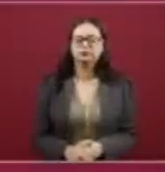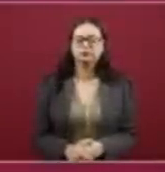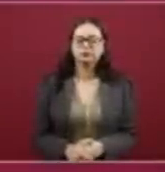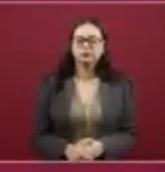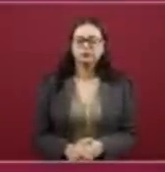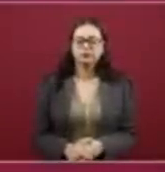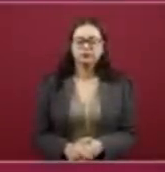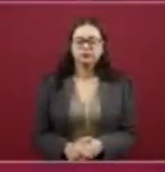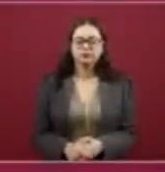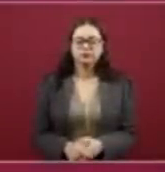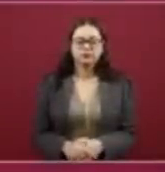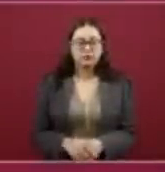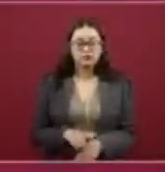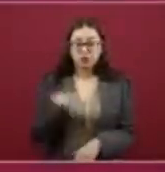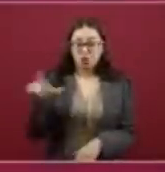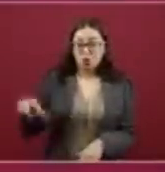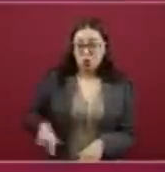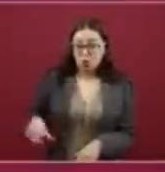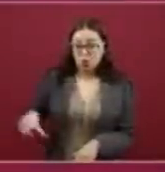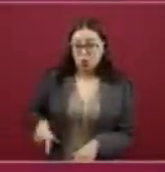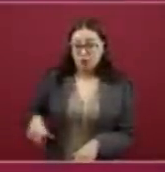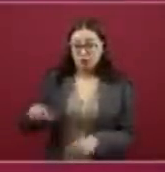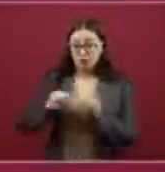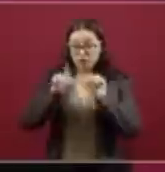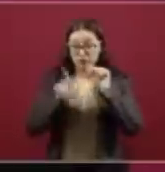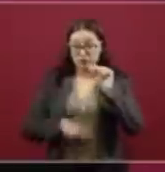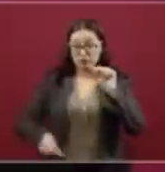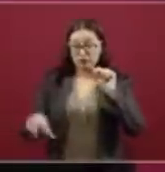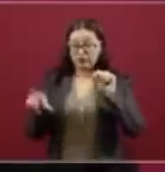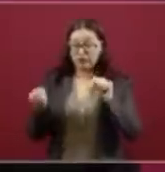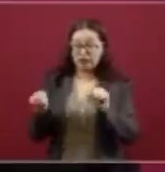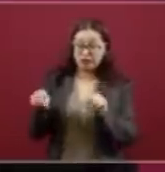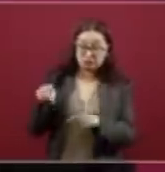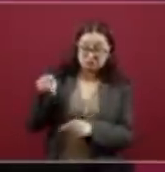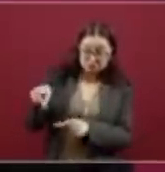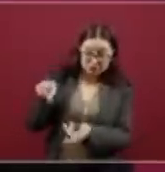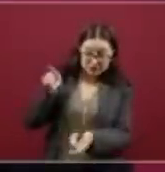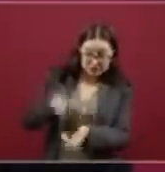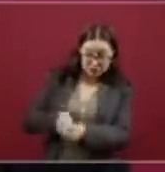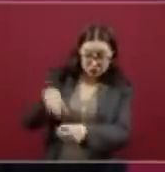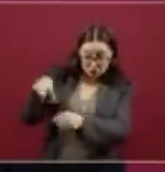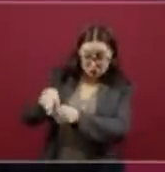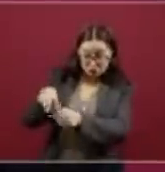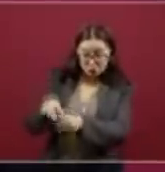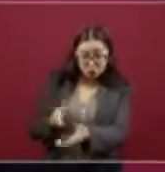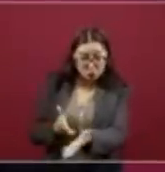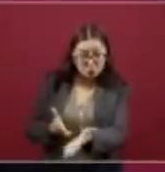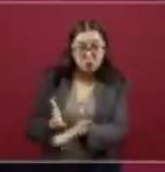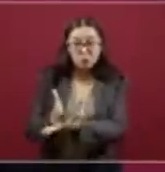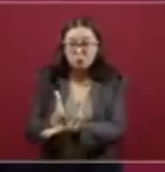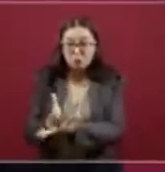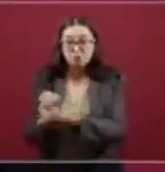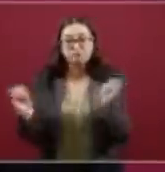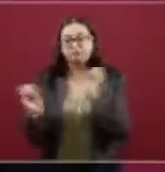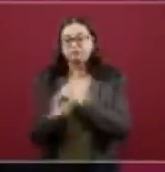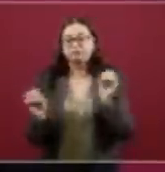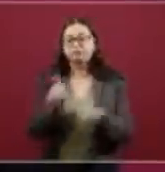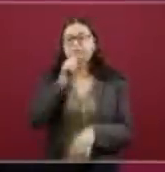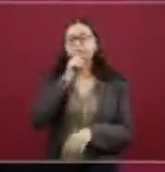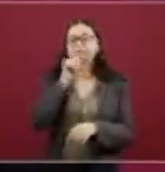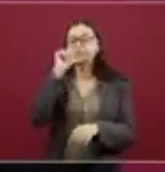Cero intervención del gobierno en los procesos electorales, elecciones limpias y